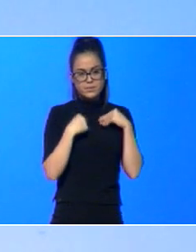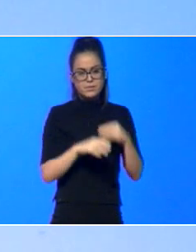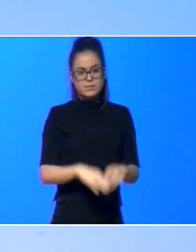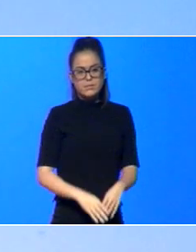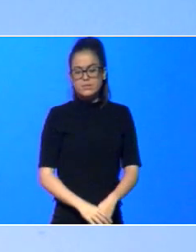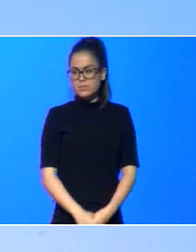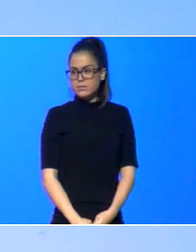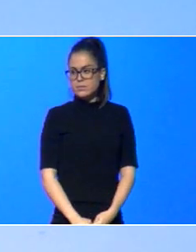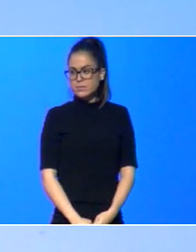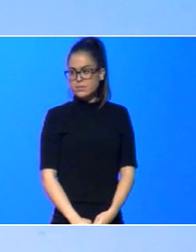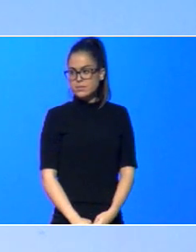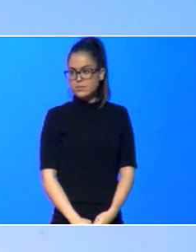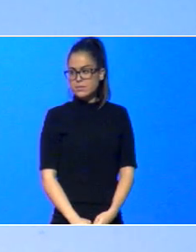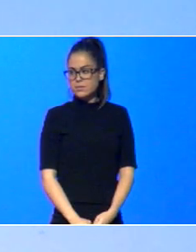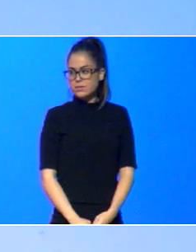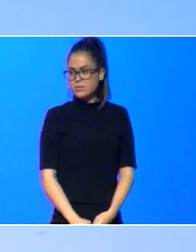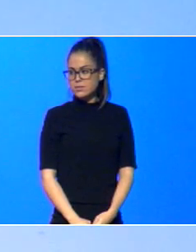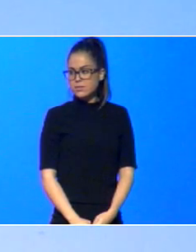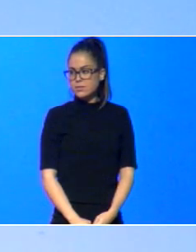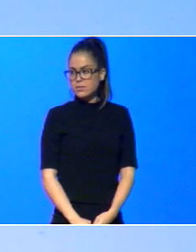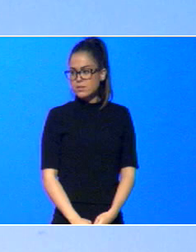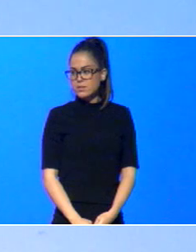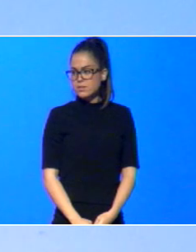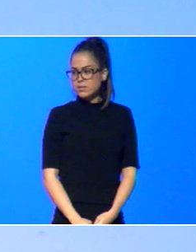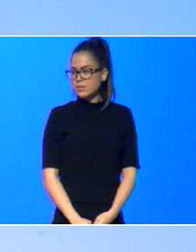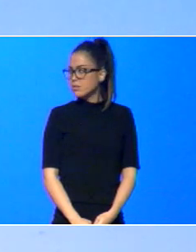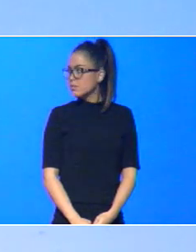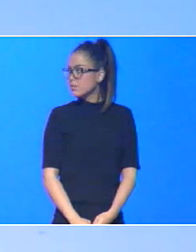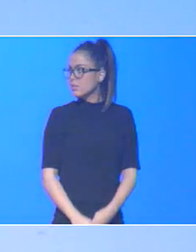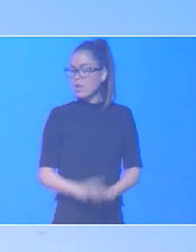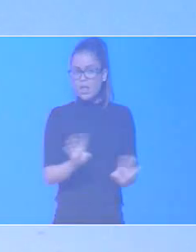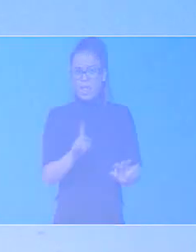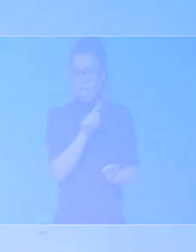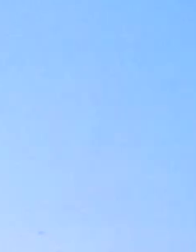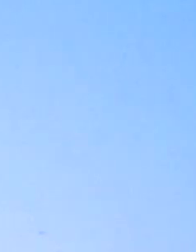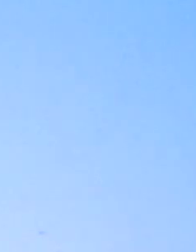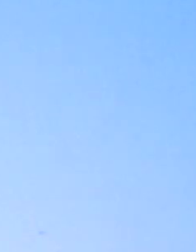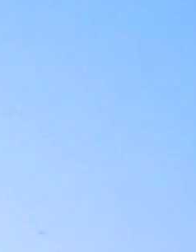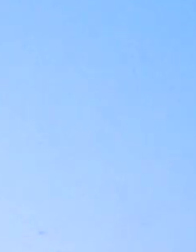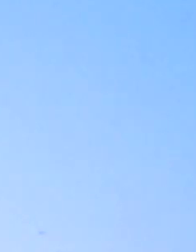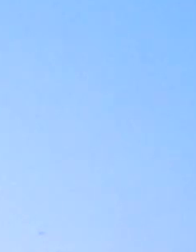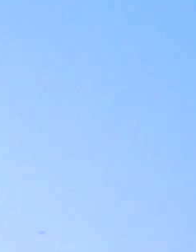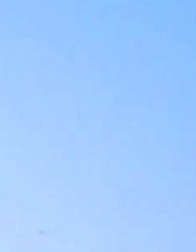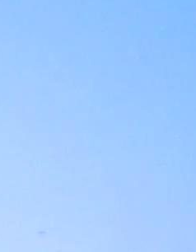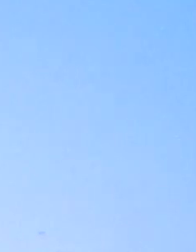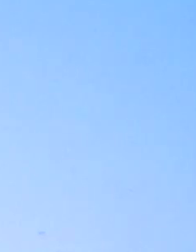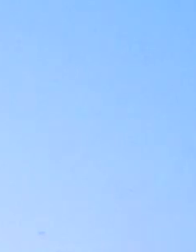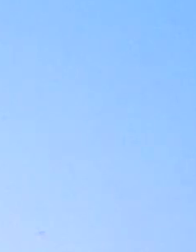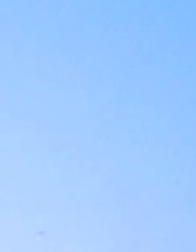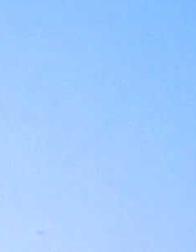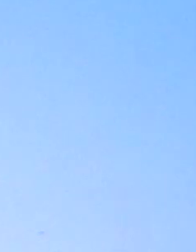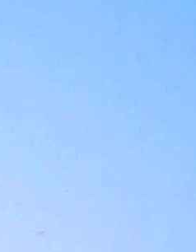preguntas más preguntas Claro claro Sí sí pero a las 11 parece bien un poquito menos incluso